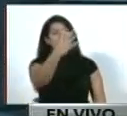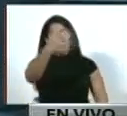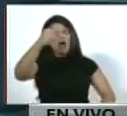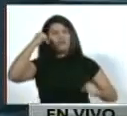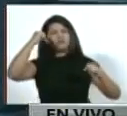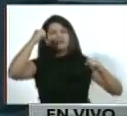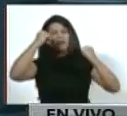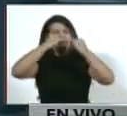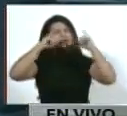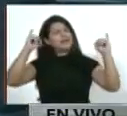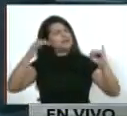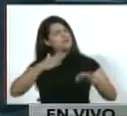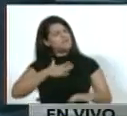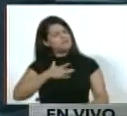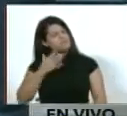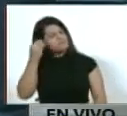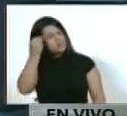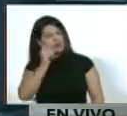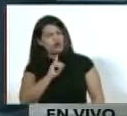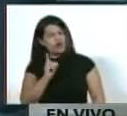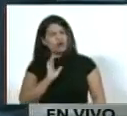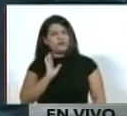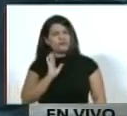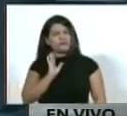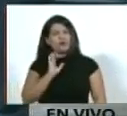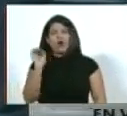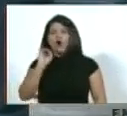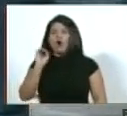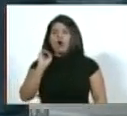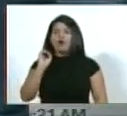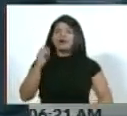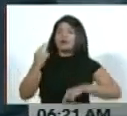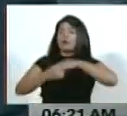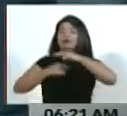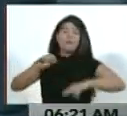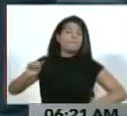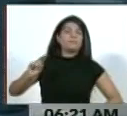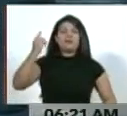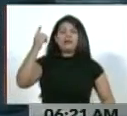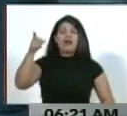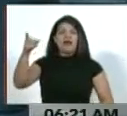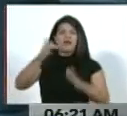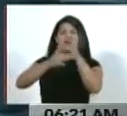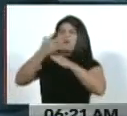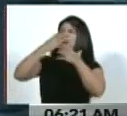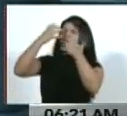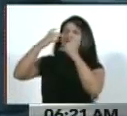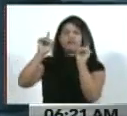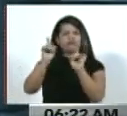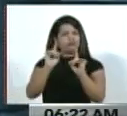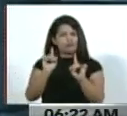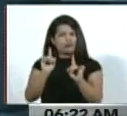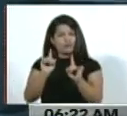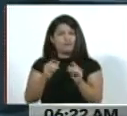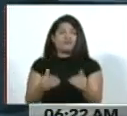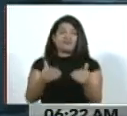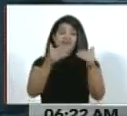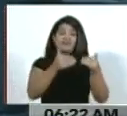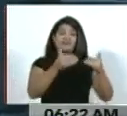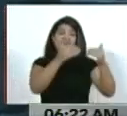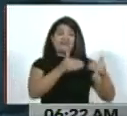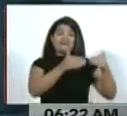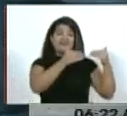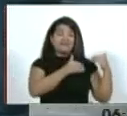independencia, ni tampoco la primera revolución. En la primera revolución